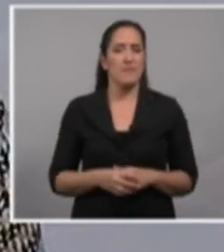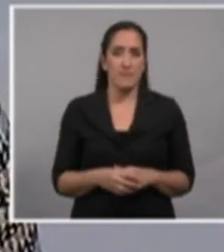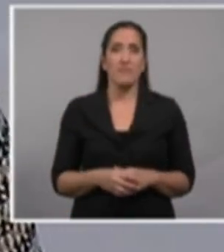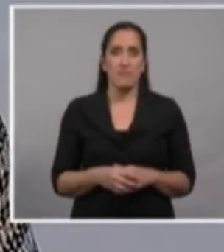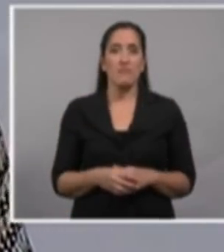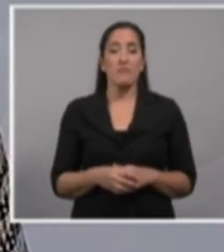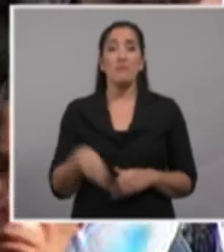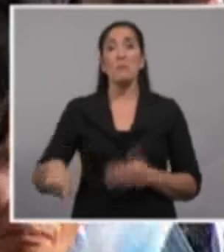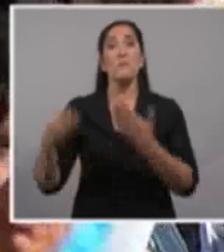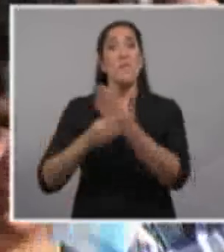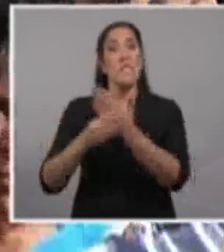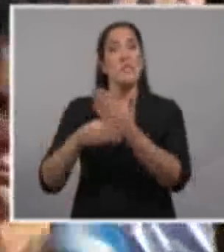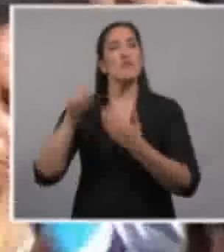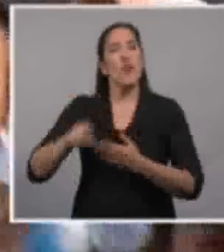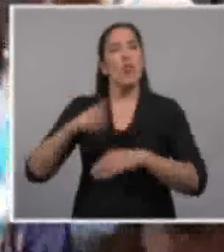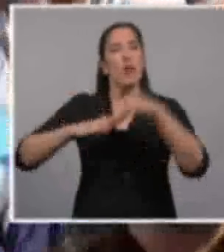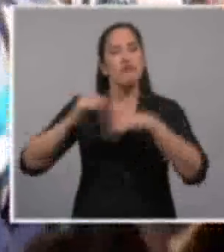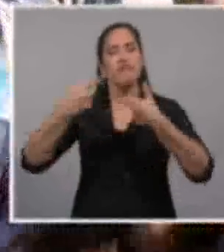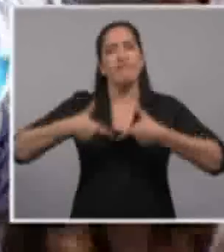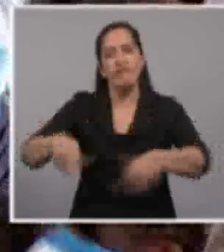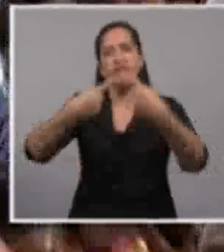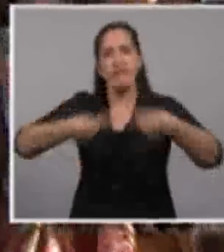nuestro ministro de Planificación,